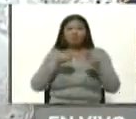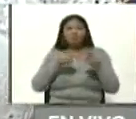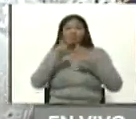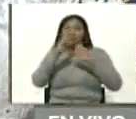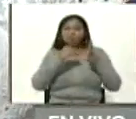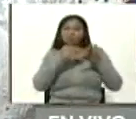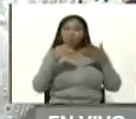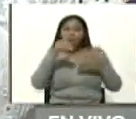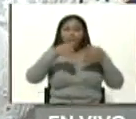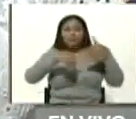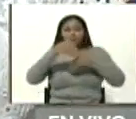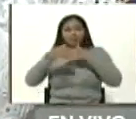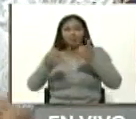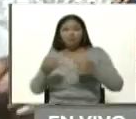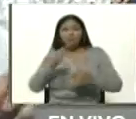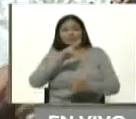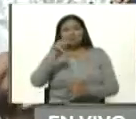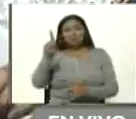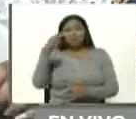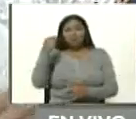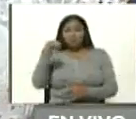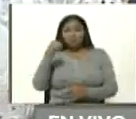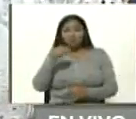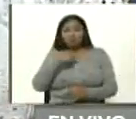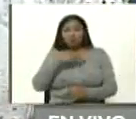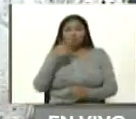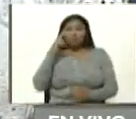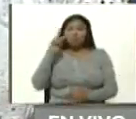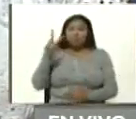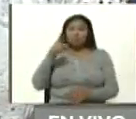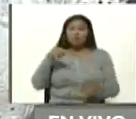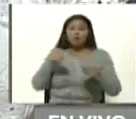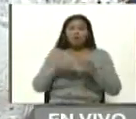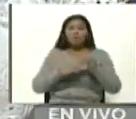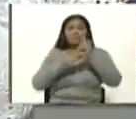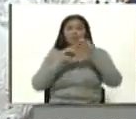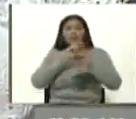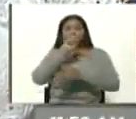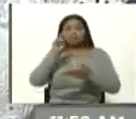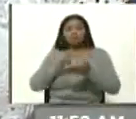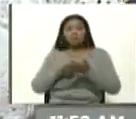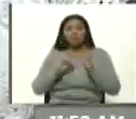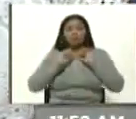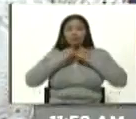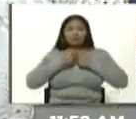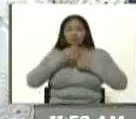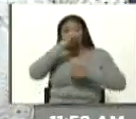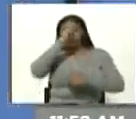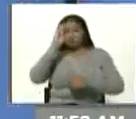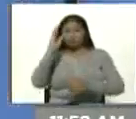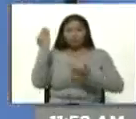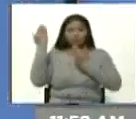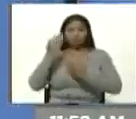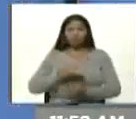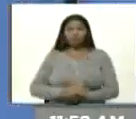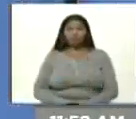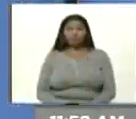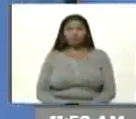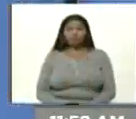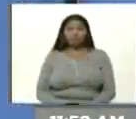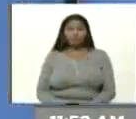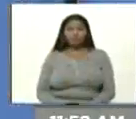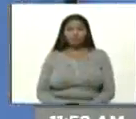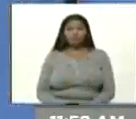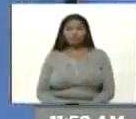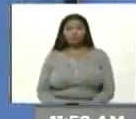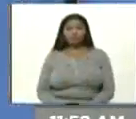las megaelecciones del 21 de noviembre. Vamos a escuchar de inmediato al jefe del Comando de Campaña Nacional, Aristóbulis Turis, Diosdado Cabello.